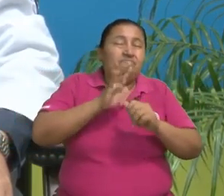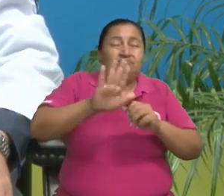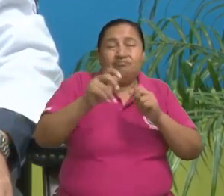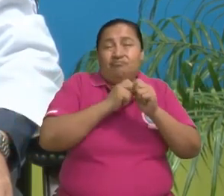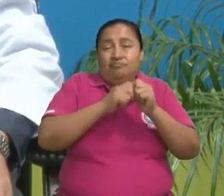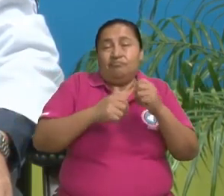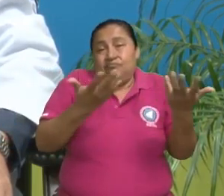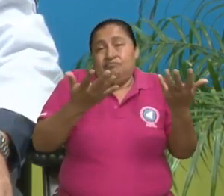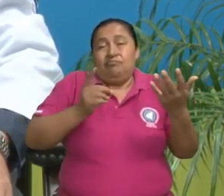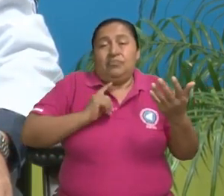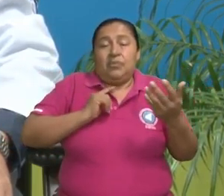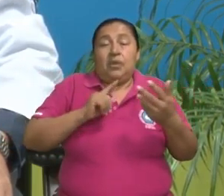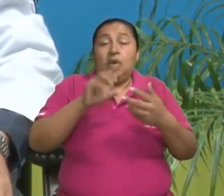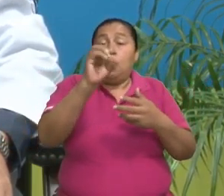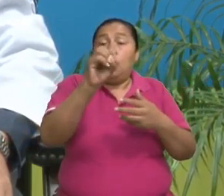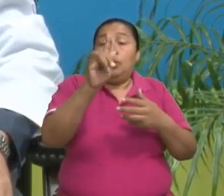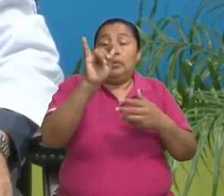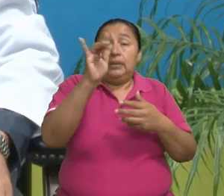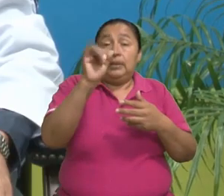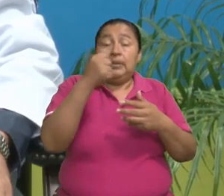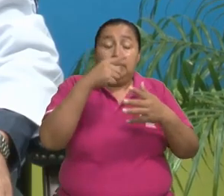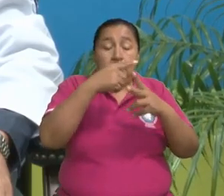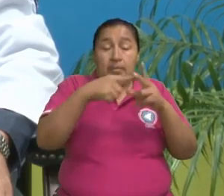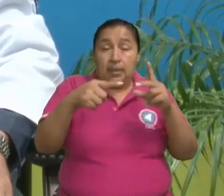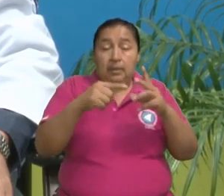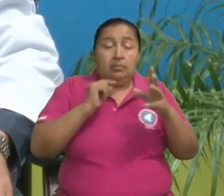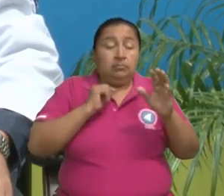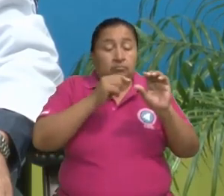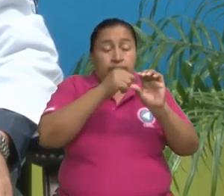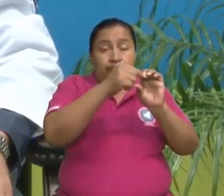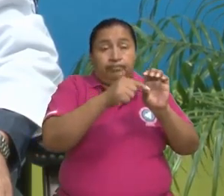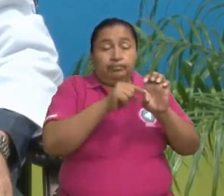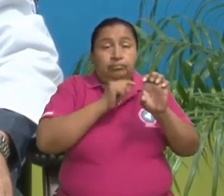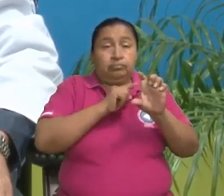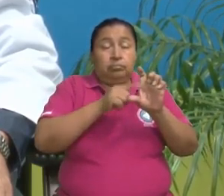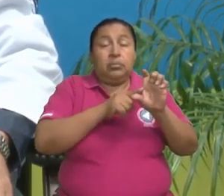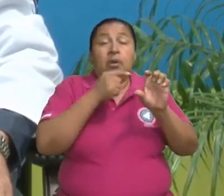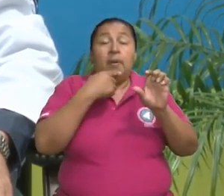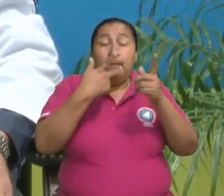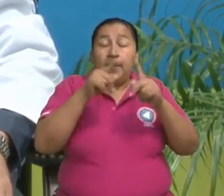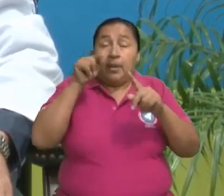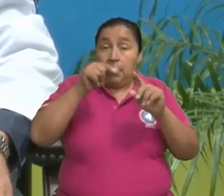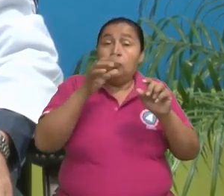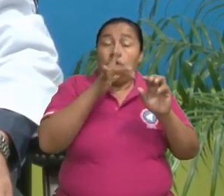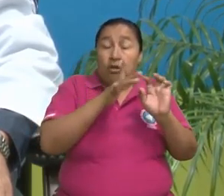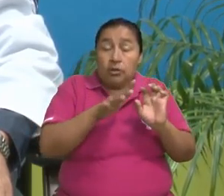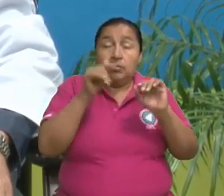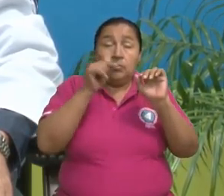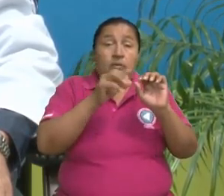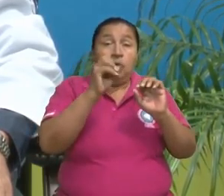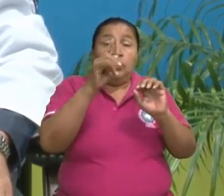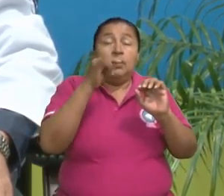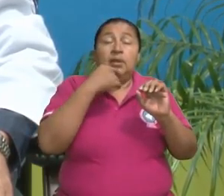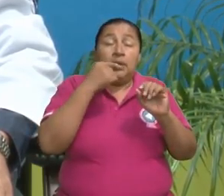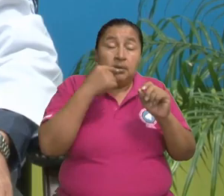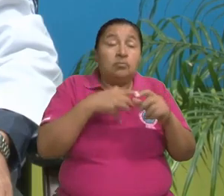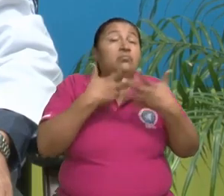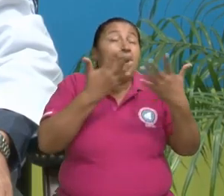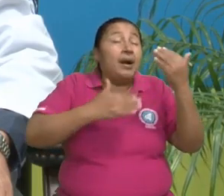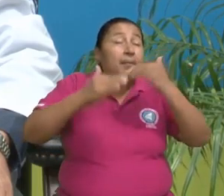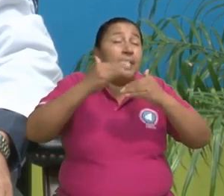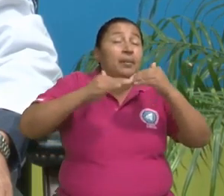tiene la otitis media no es por nada pero en los niños este es la causa más frecuente